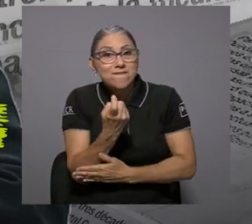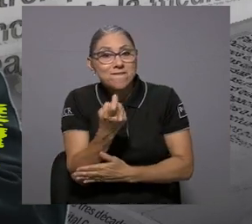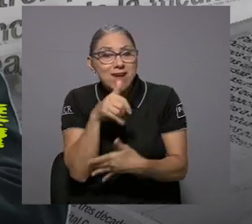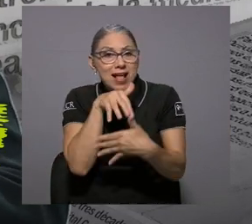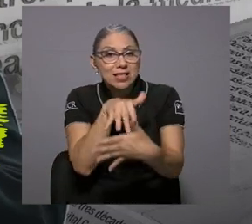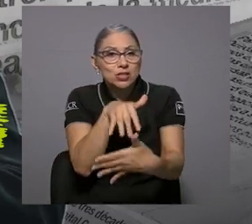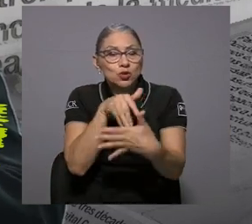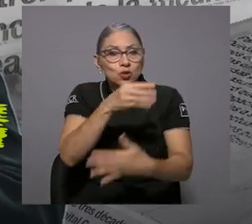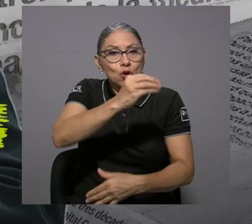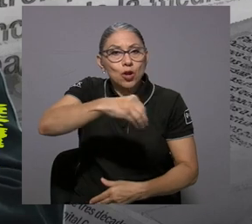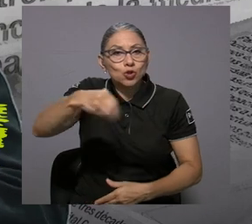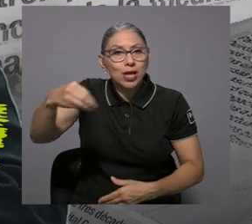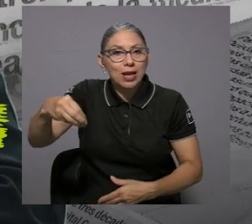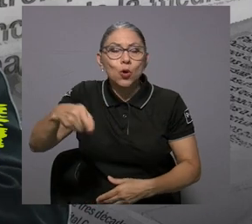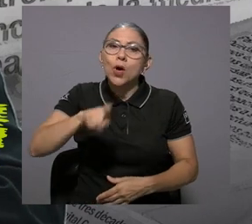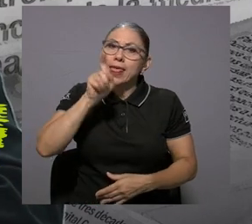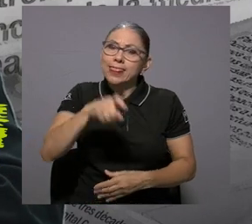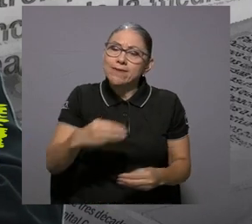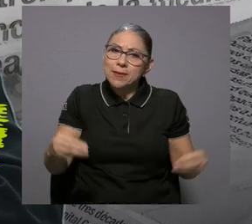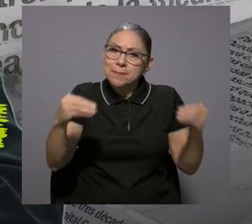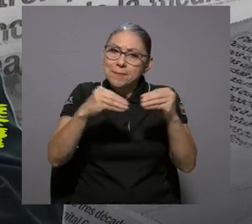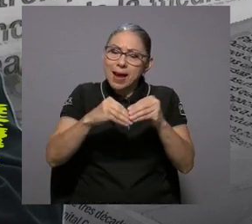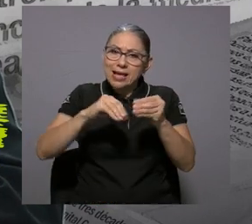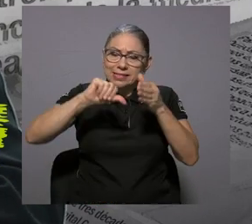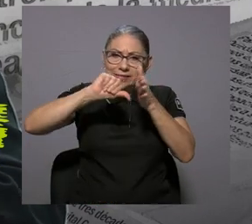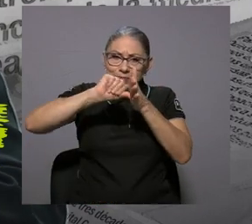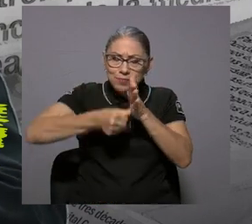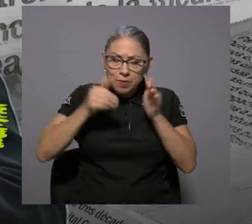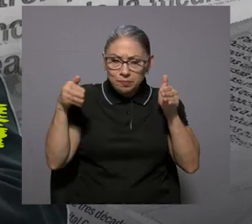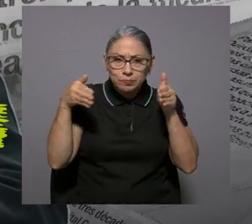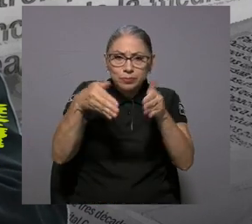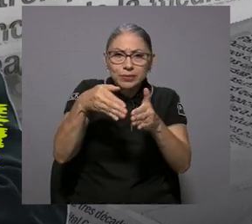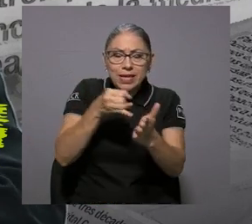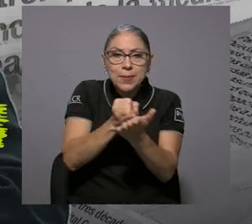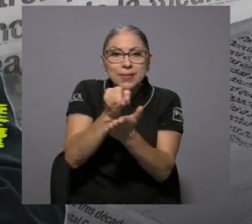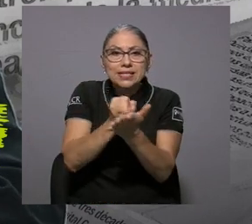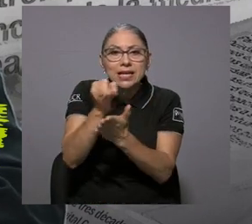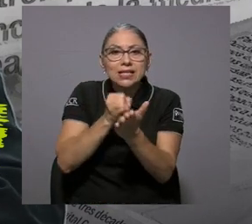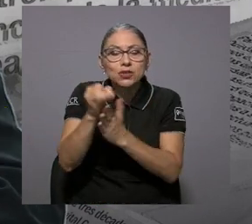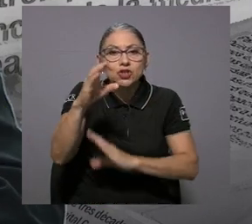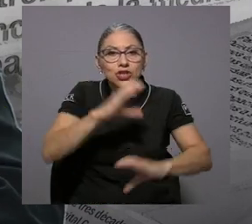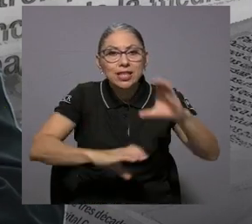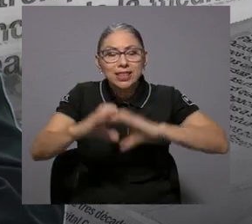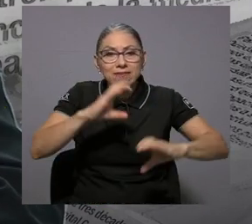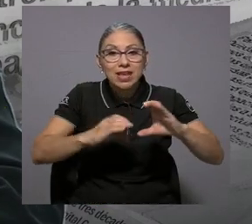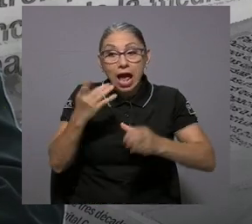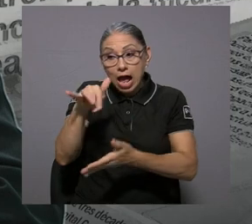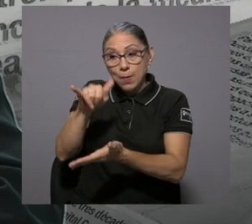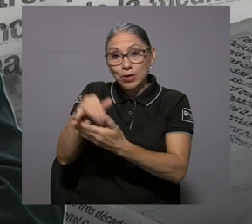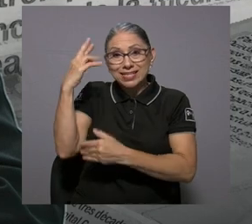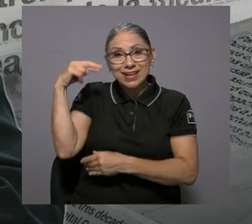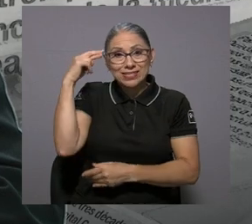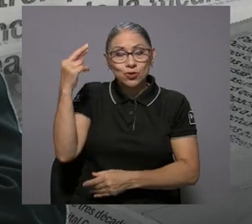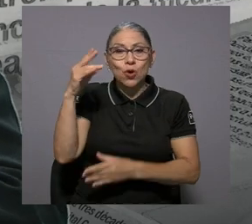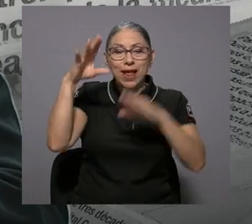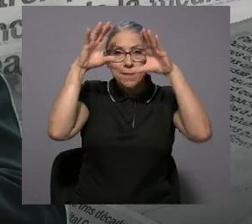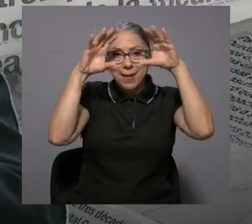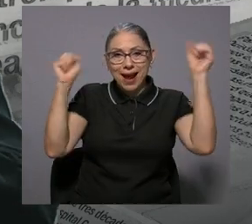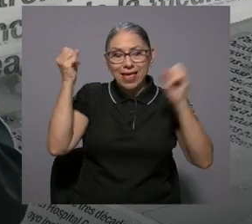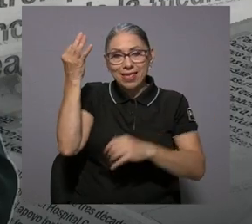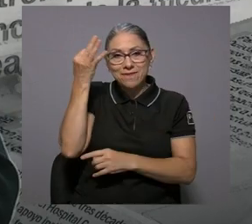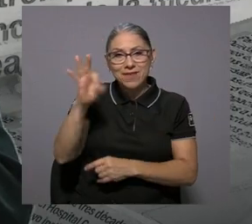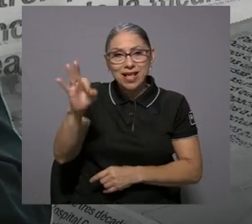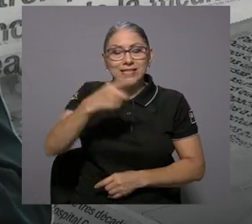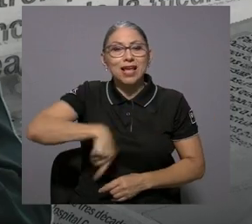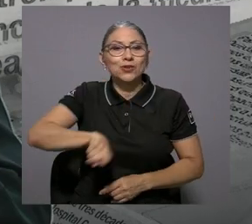que invertir más en la investigación científica y por esta razón desde la Embajada de Francia estamos muy felices porque hemos